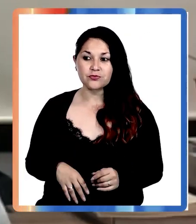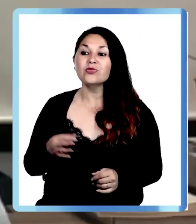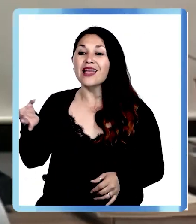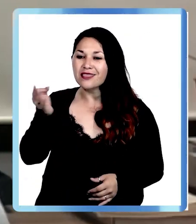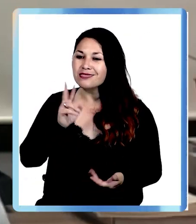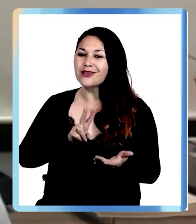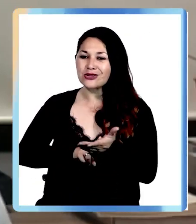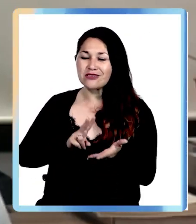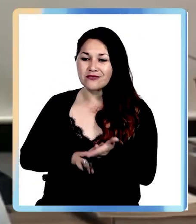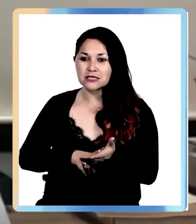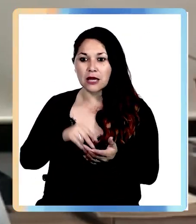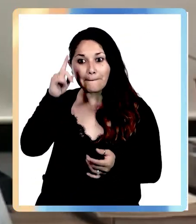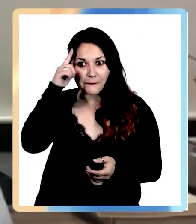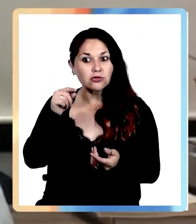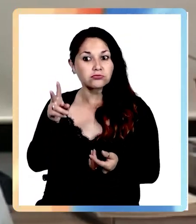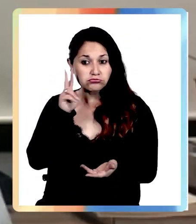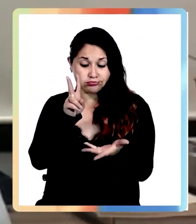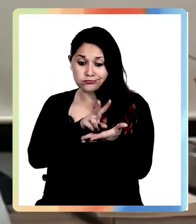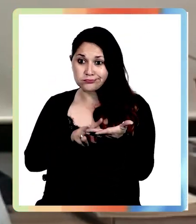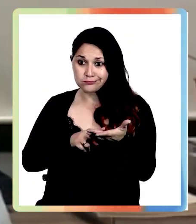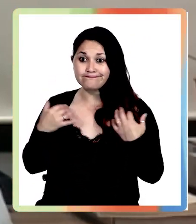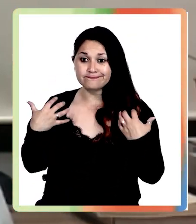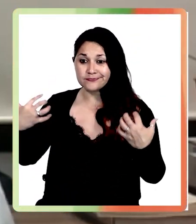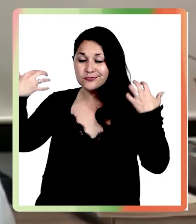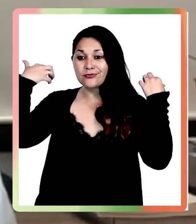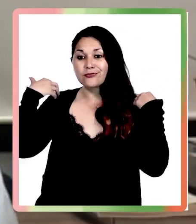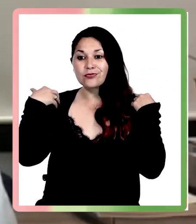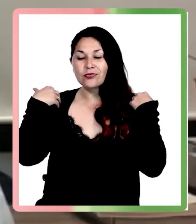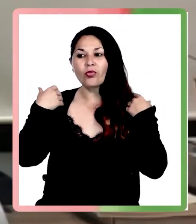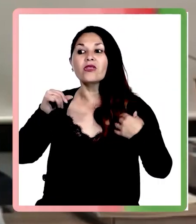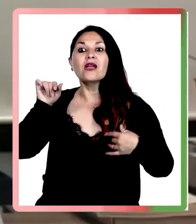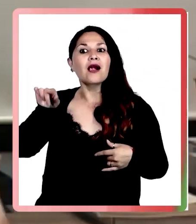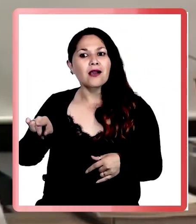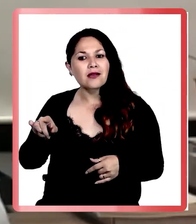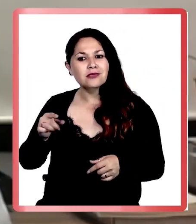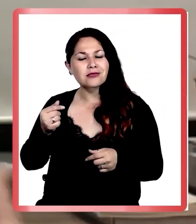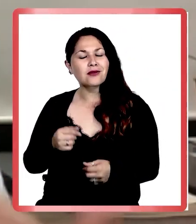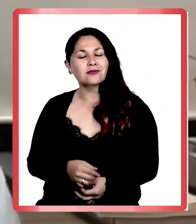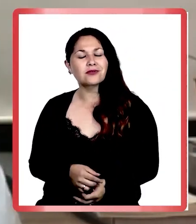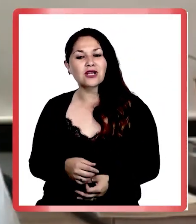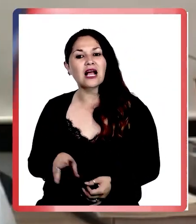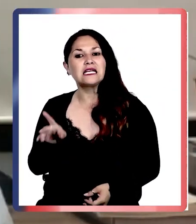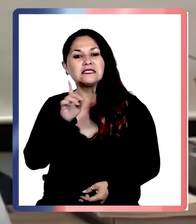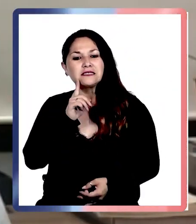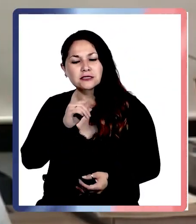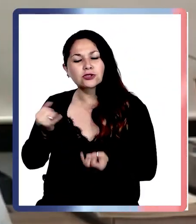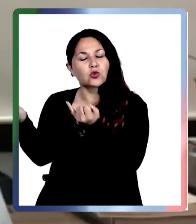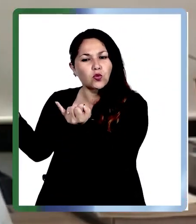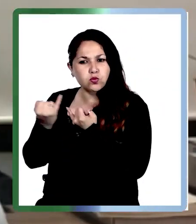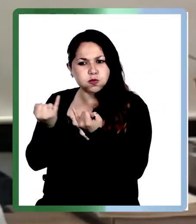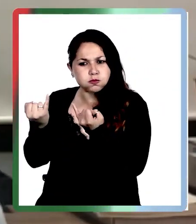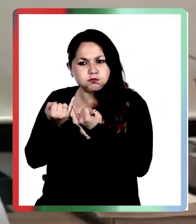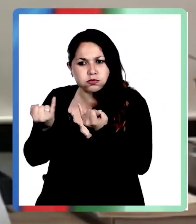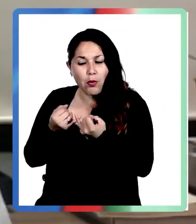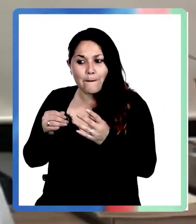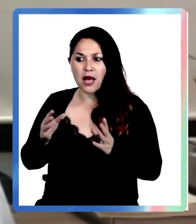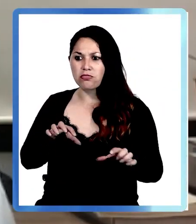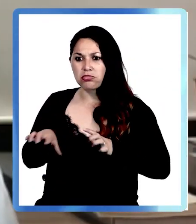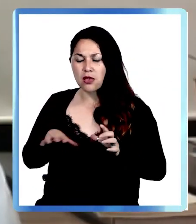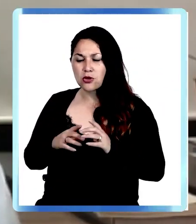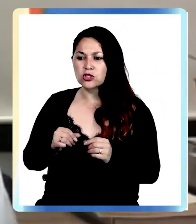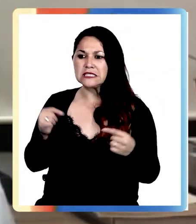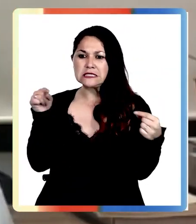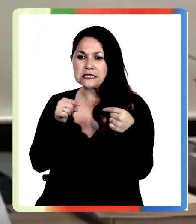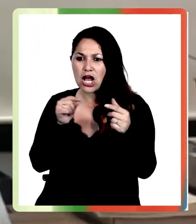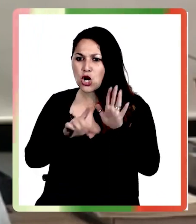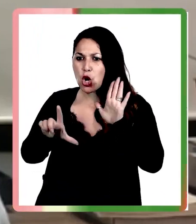fue sincera, pero los debía haber leído. Si la autoridad sanitaria no está al día en los documentos que se le envían para la discusión de